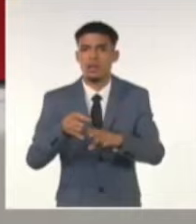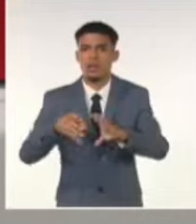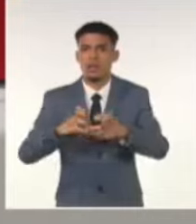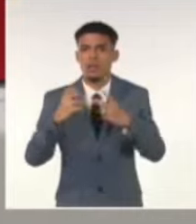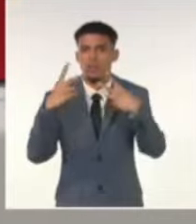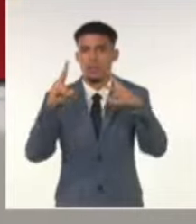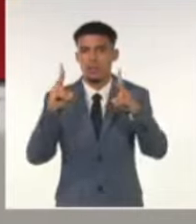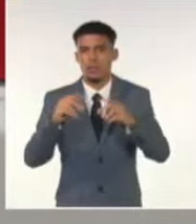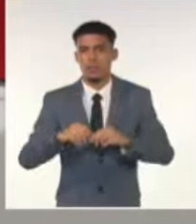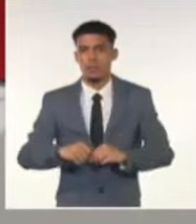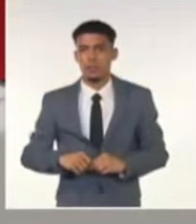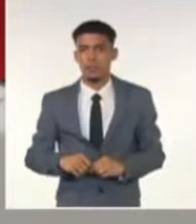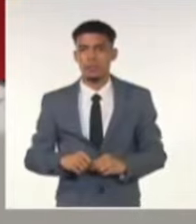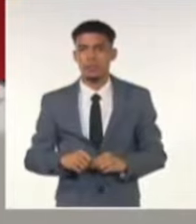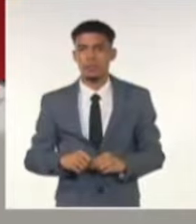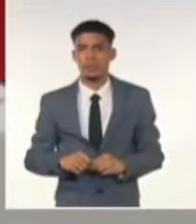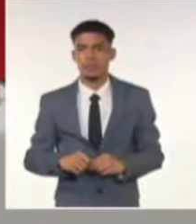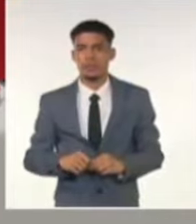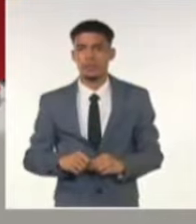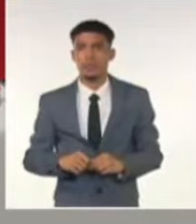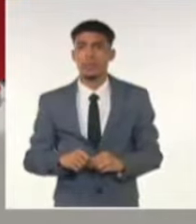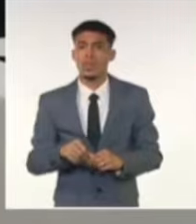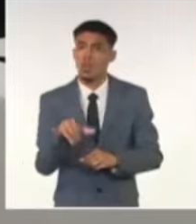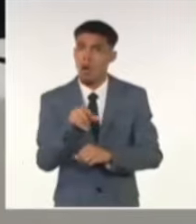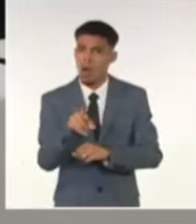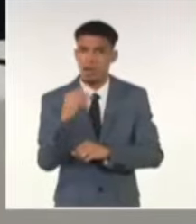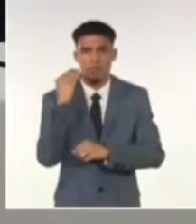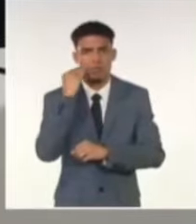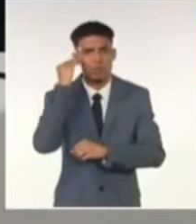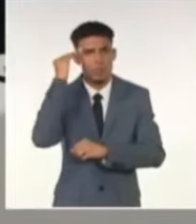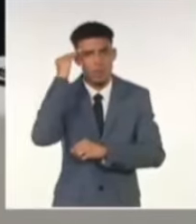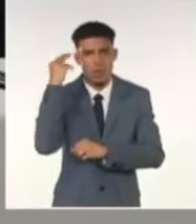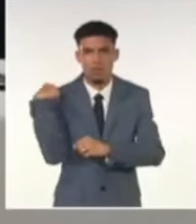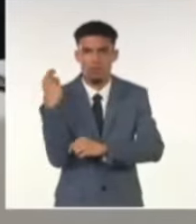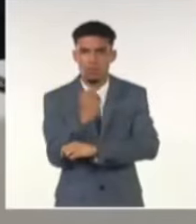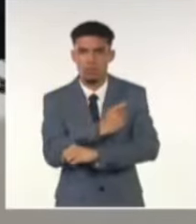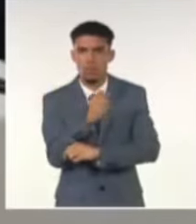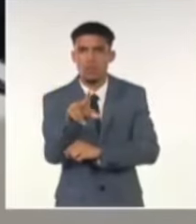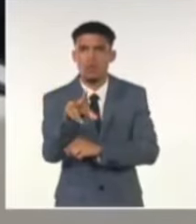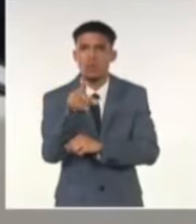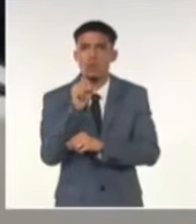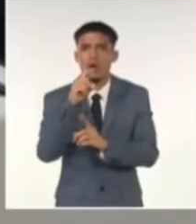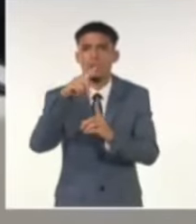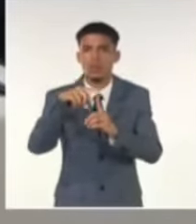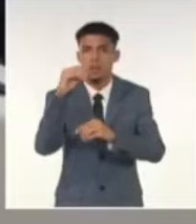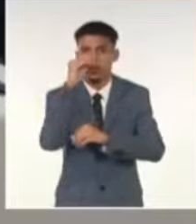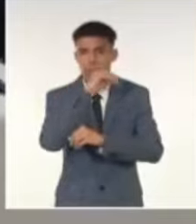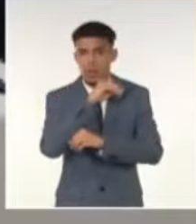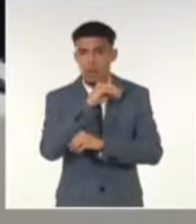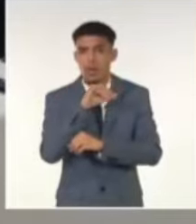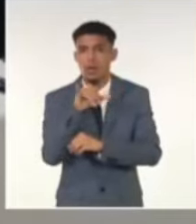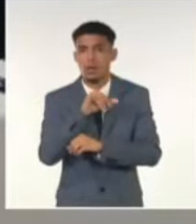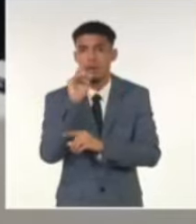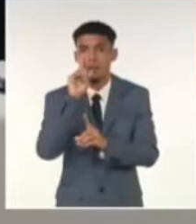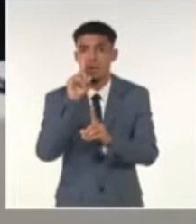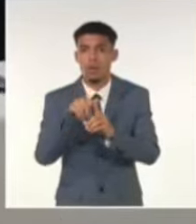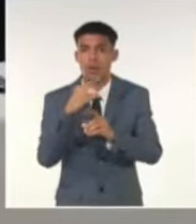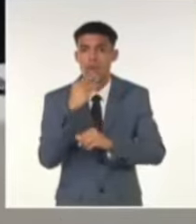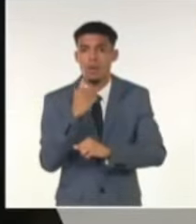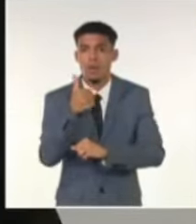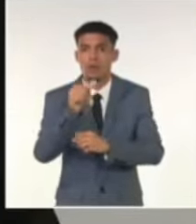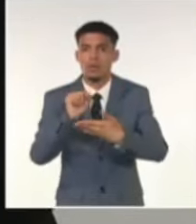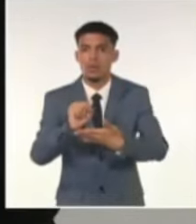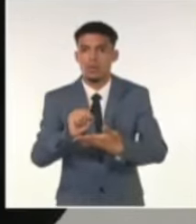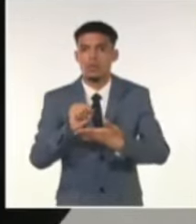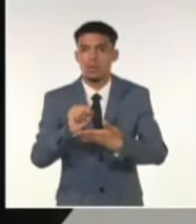profesión, teniendo en cuenta capacitación y acercamiento a las nuevas tecnologías en busca de mejoras en los